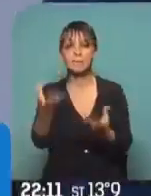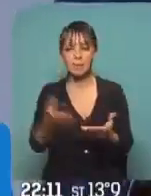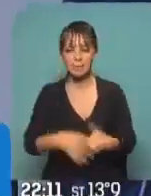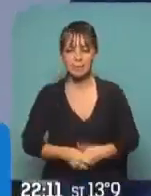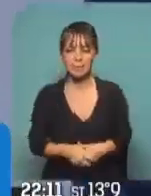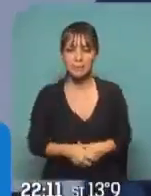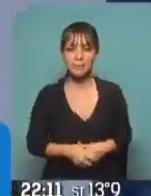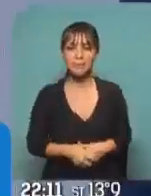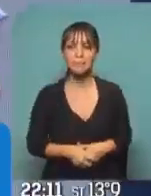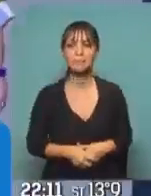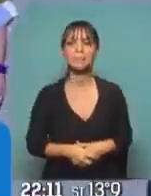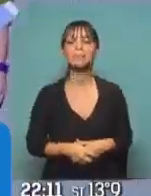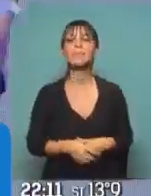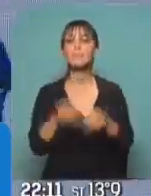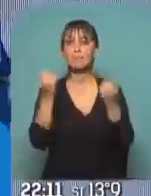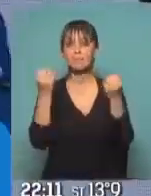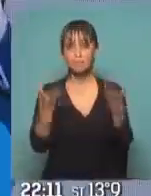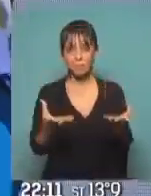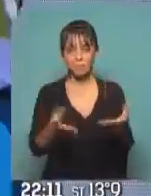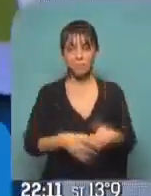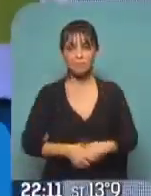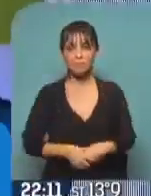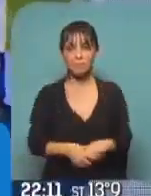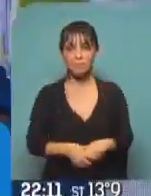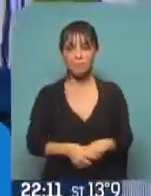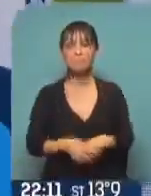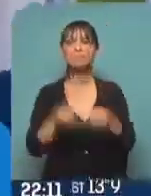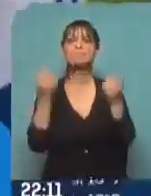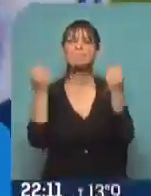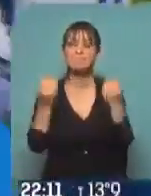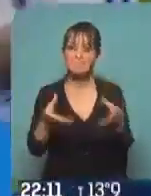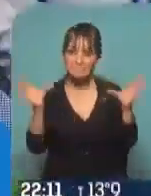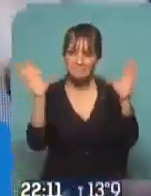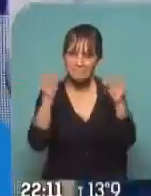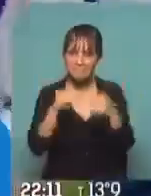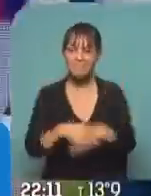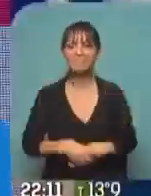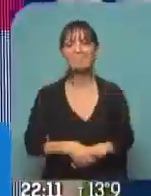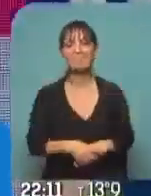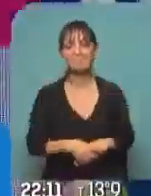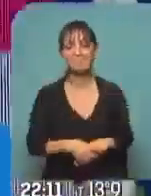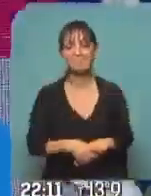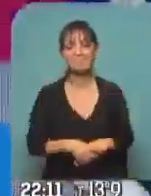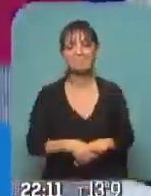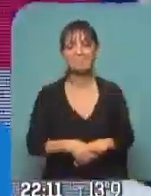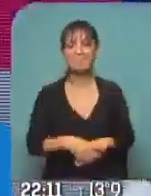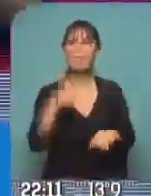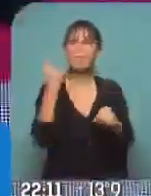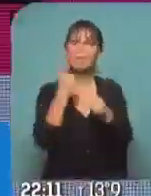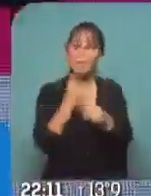entrevista rápidamente. Nos vamos a escuchar al presidente Mauricio Macri.